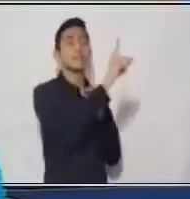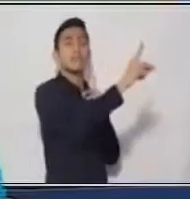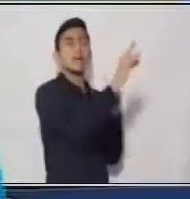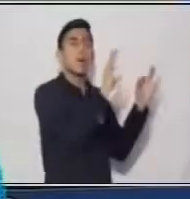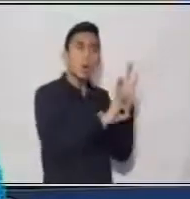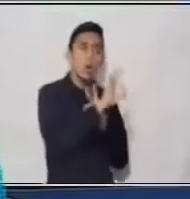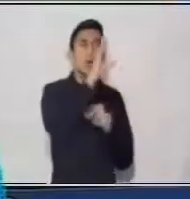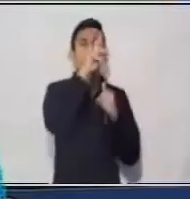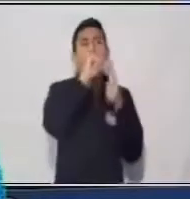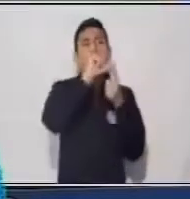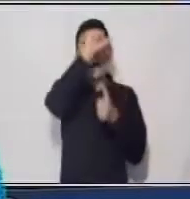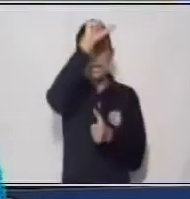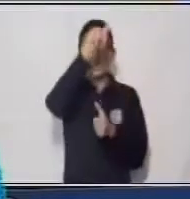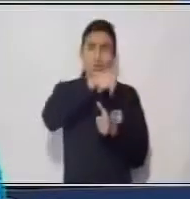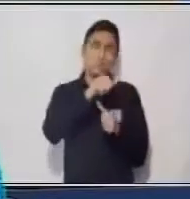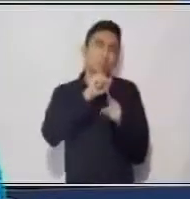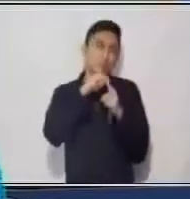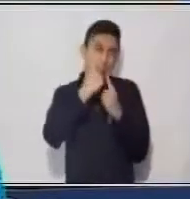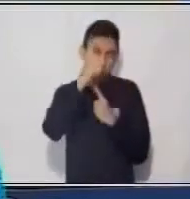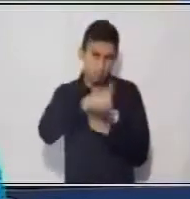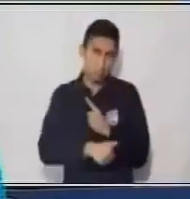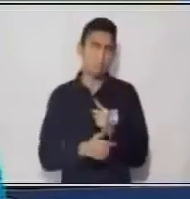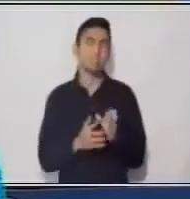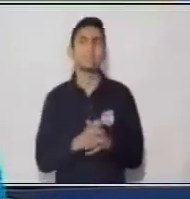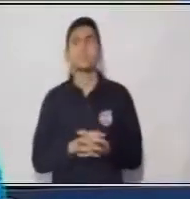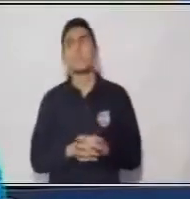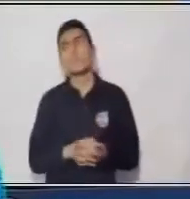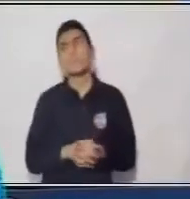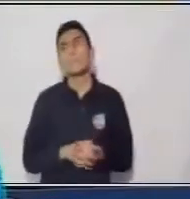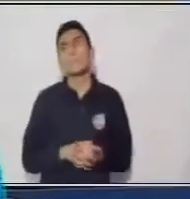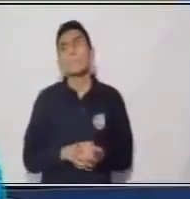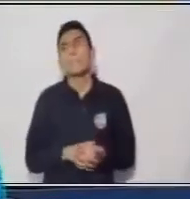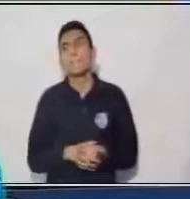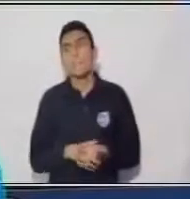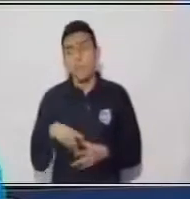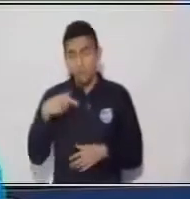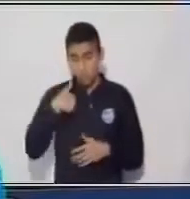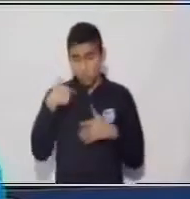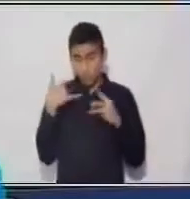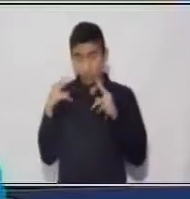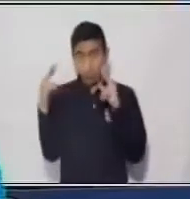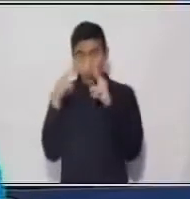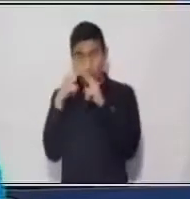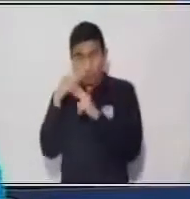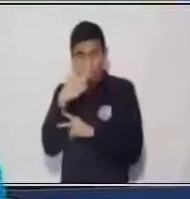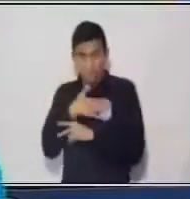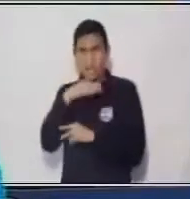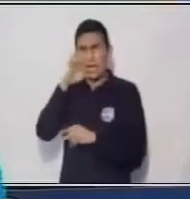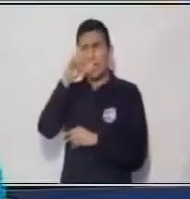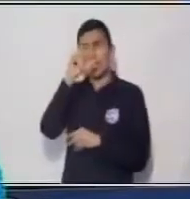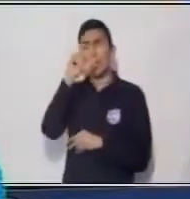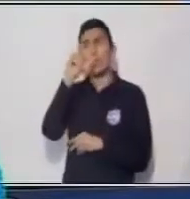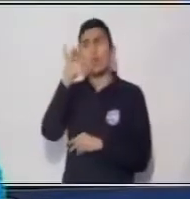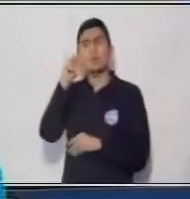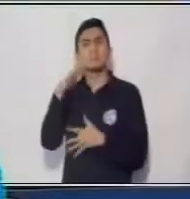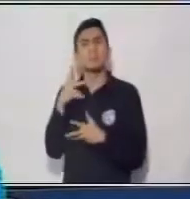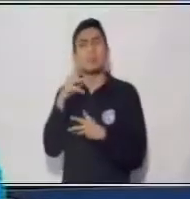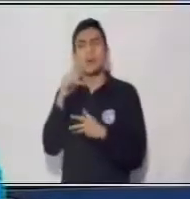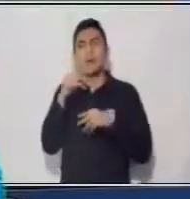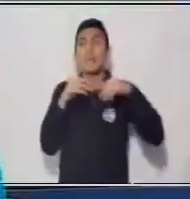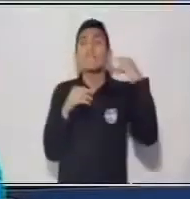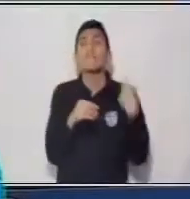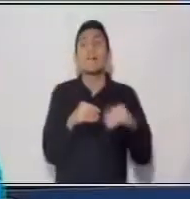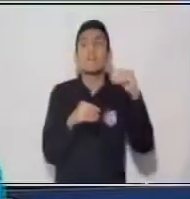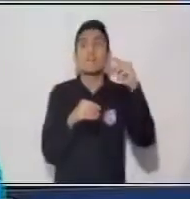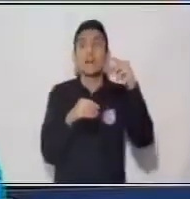la altura en este caso, ¿verdad? Yo conozco mi ecuación que dice que velocidad es igual a distancia